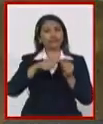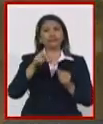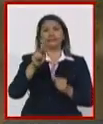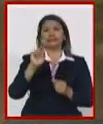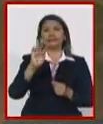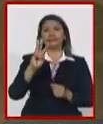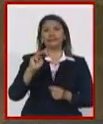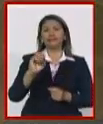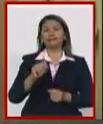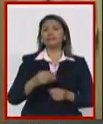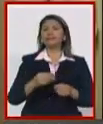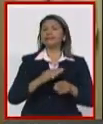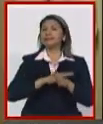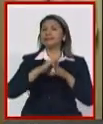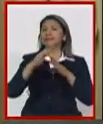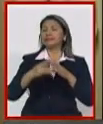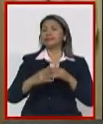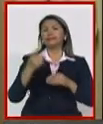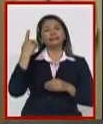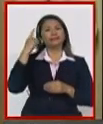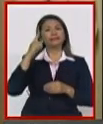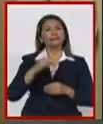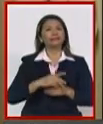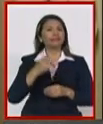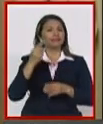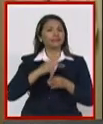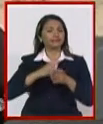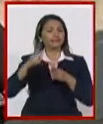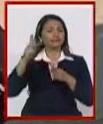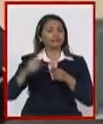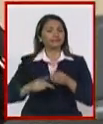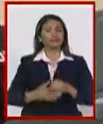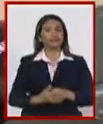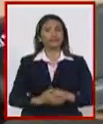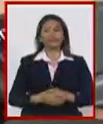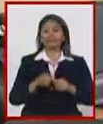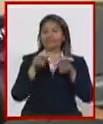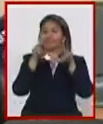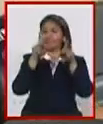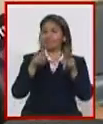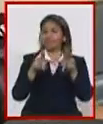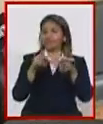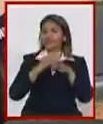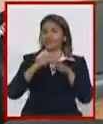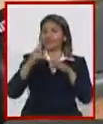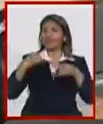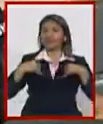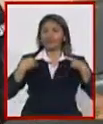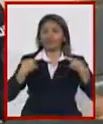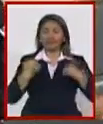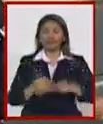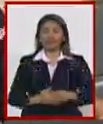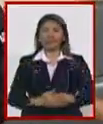Kimberly solamente le faltaba vencer dos materias para salir profesional. Era una persona profesional